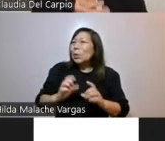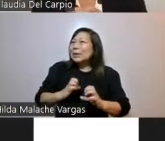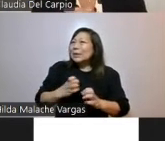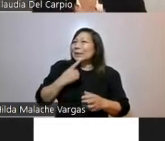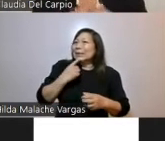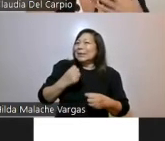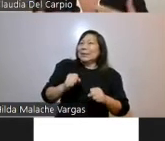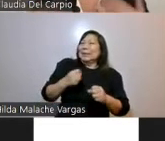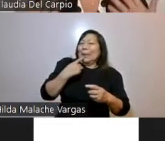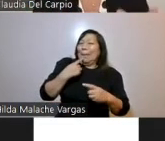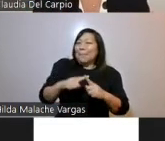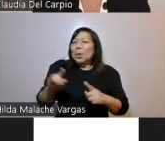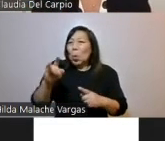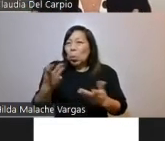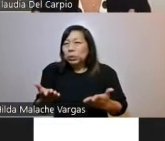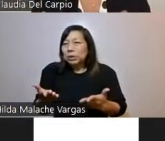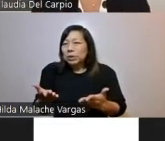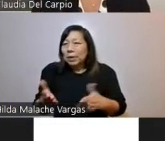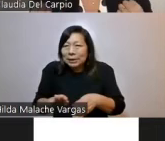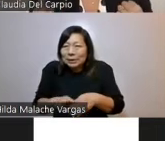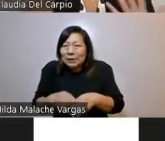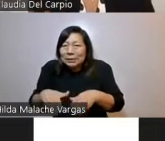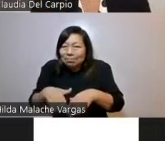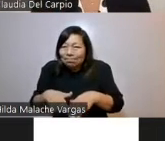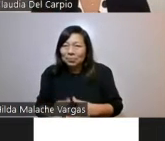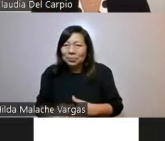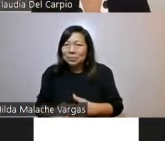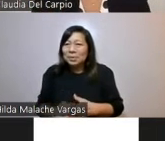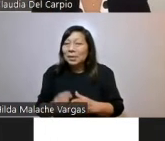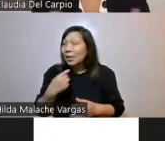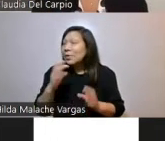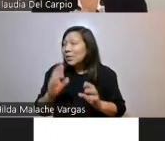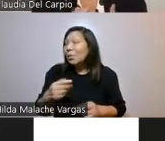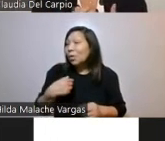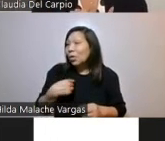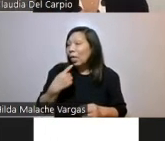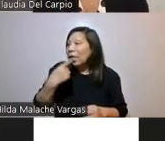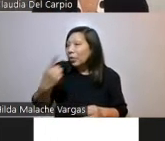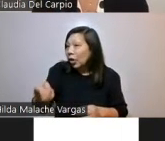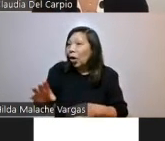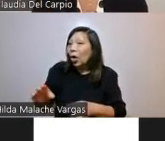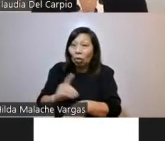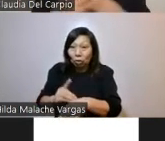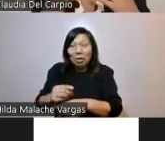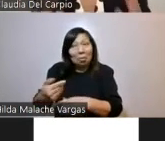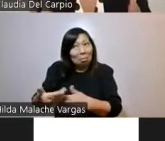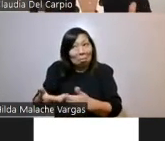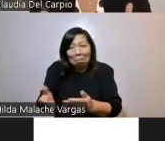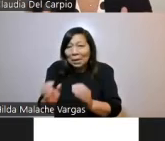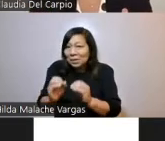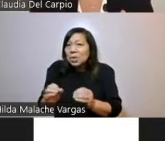la lubricación. Entonces, usar un lubricante íntimo, yo siempre lo recomiendo. A nadie le hace daño. Se